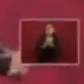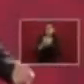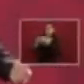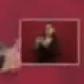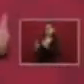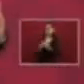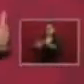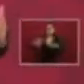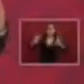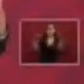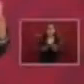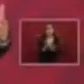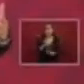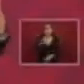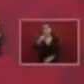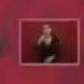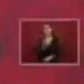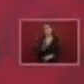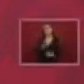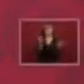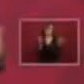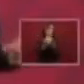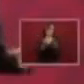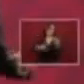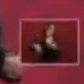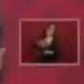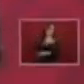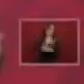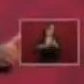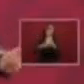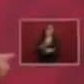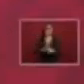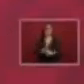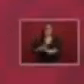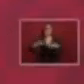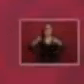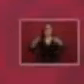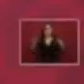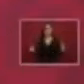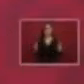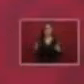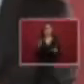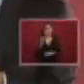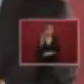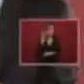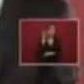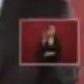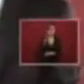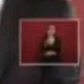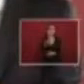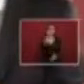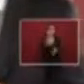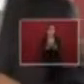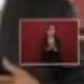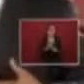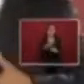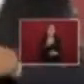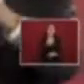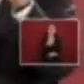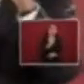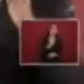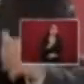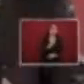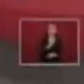de política pública se van haciendo más complejas y en la medida que se hacen más complejas, la gente le pierde el interés. Y yo creo que ya estamos en